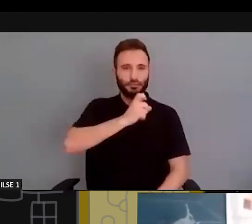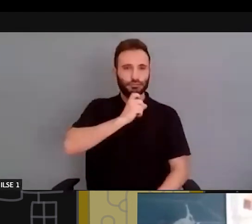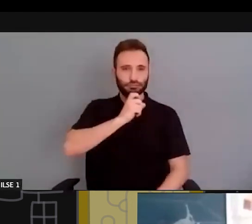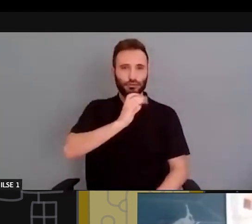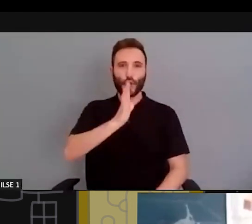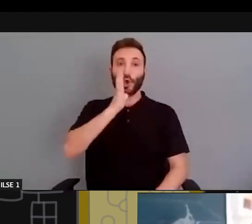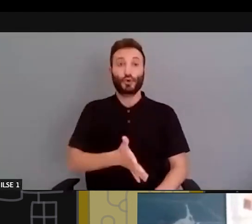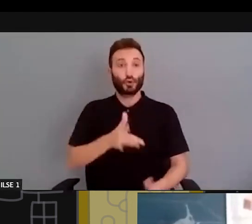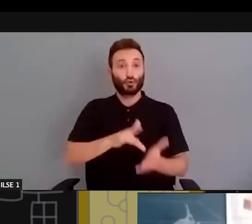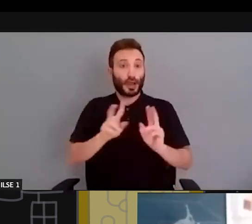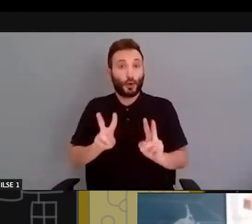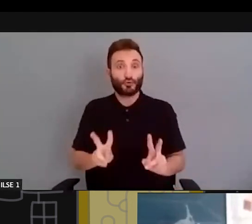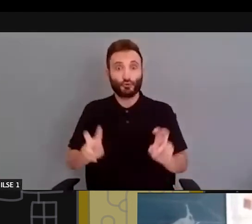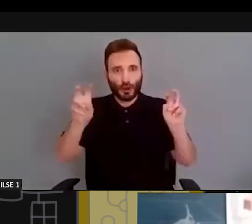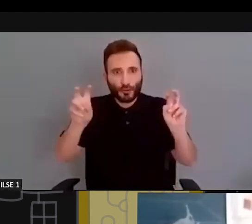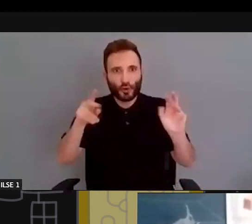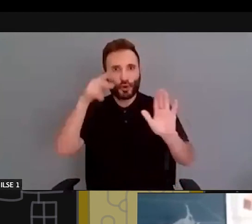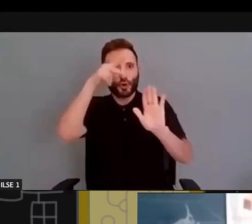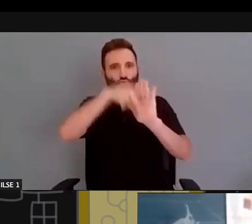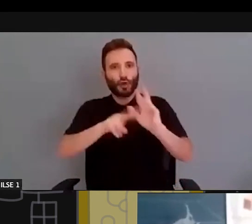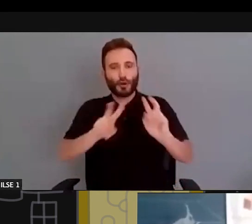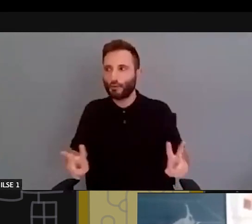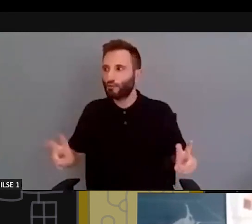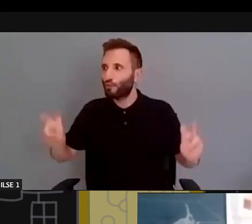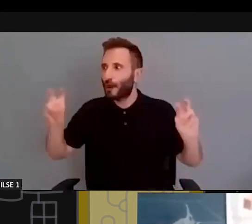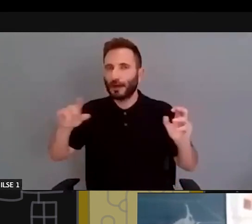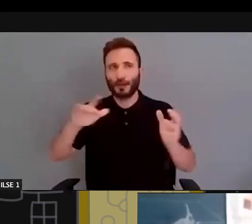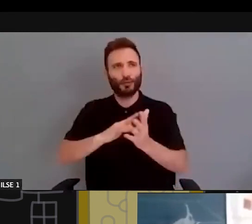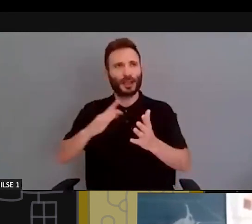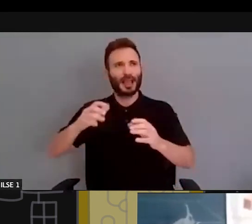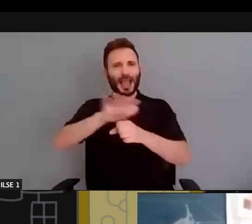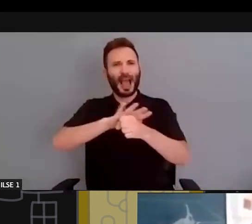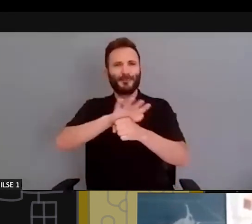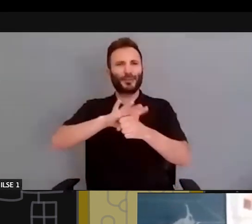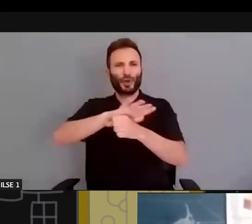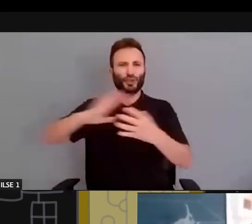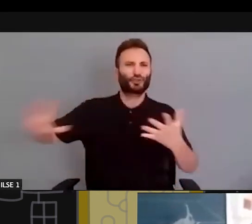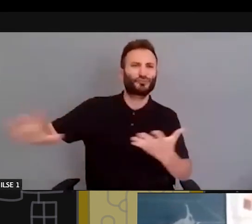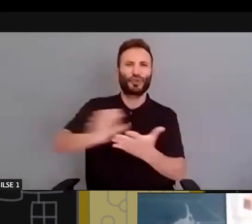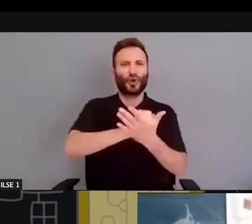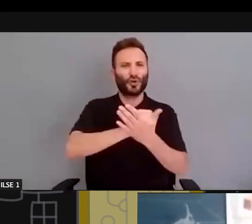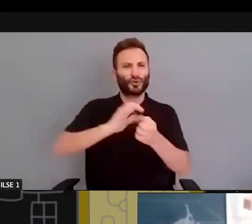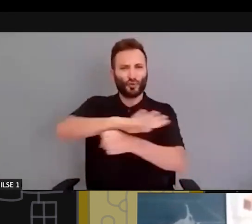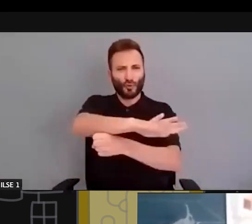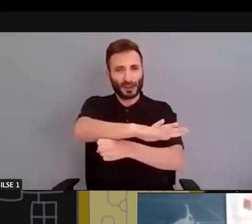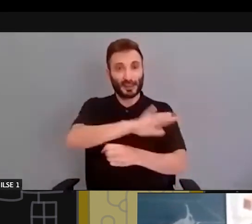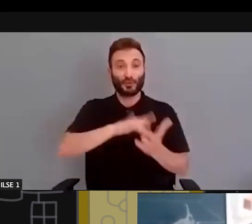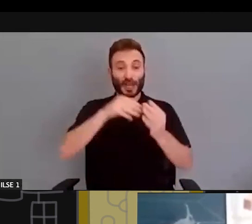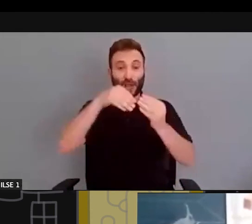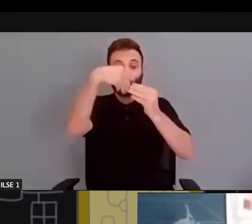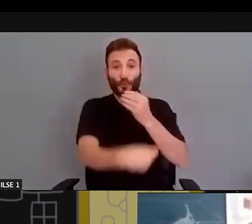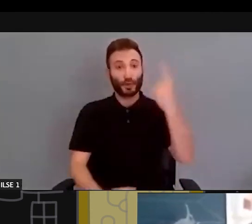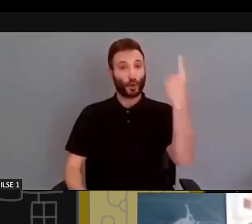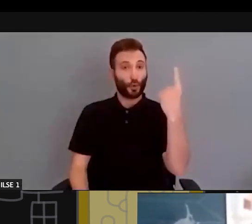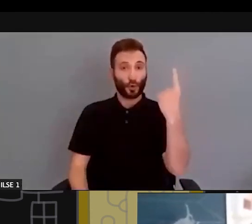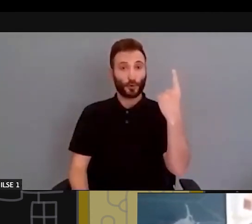una norma que abarque tanto, por la ambición, pero al mismo tiempo es un único instrumento y en un único documento lo tenemos todo, ¿no?